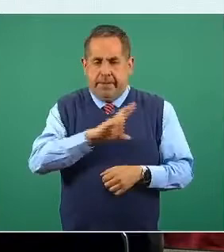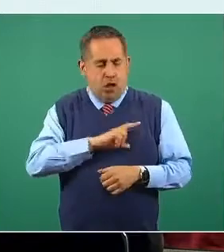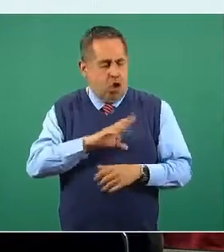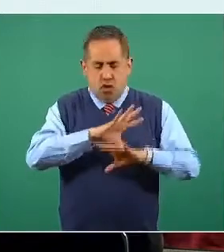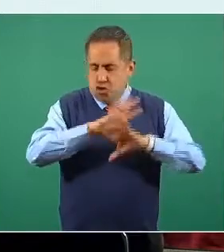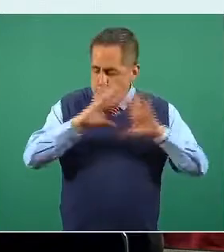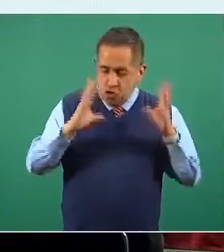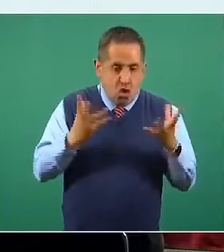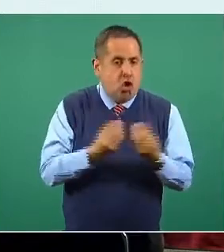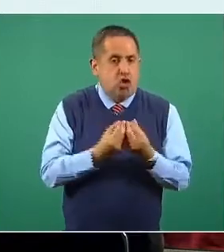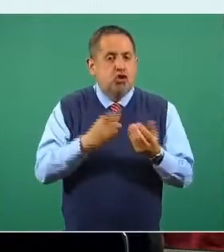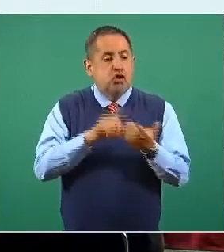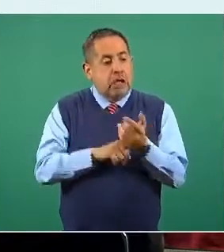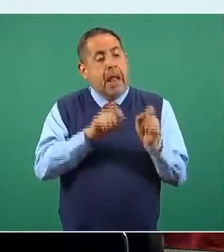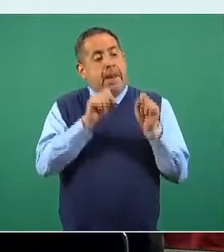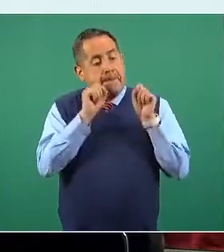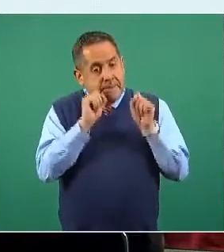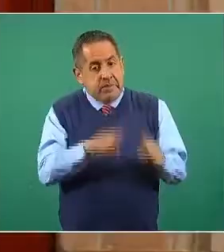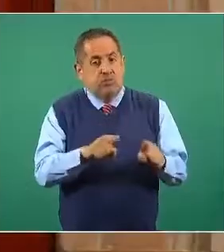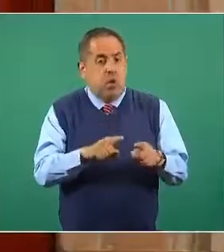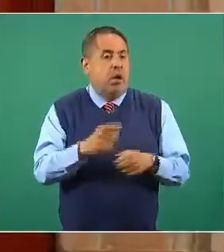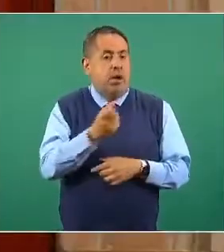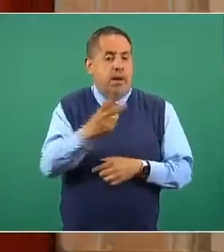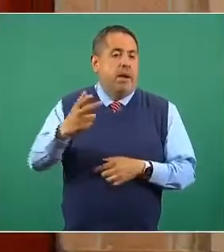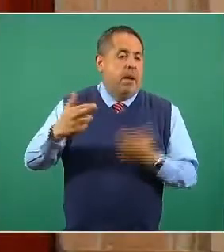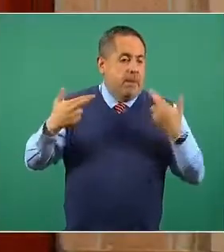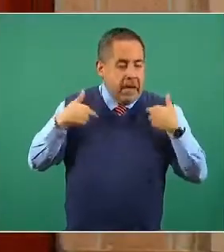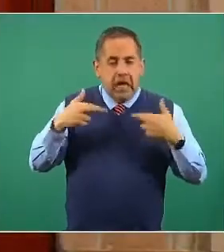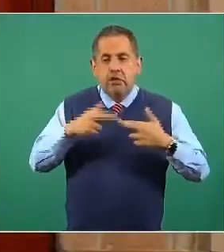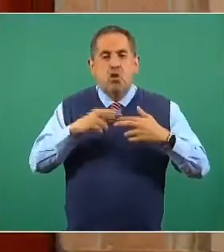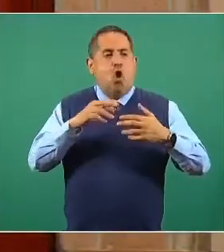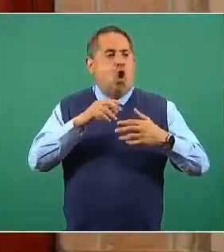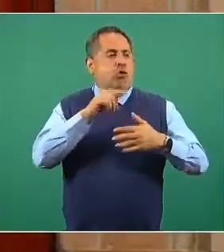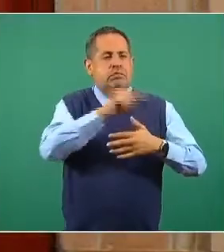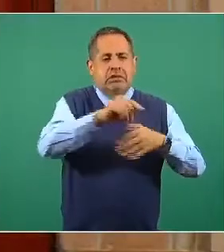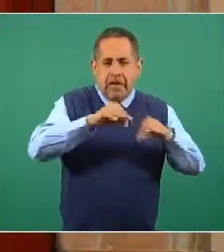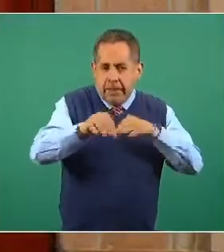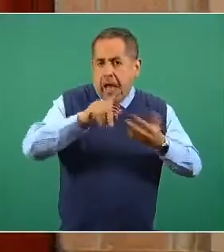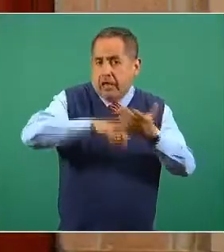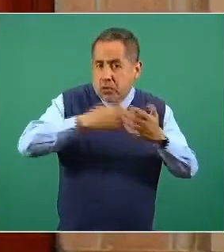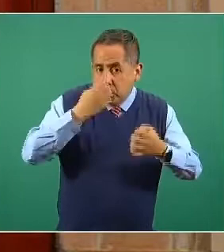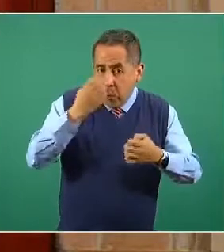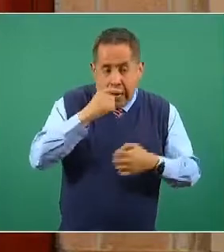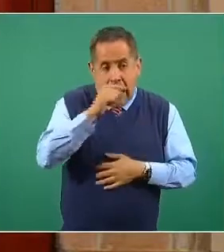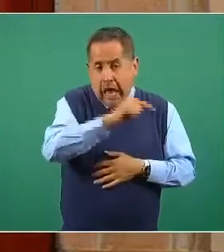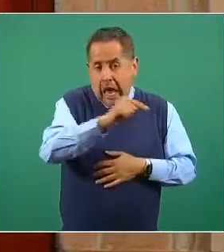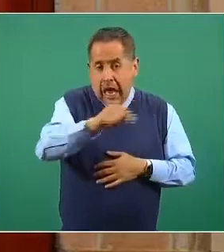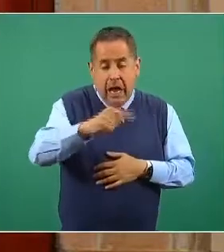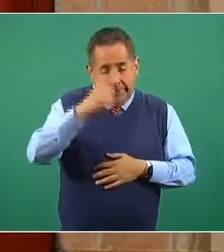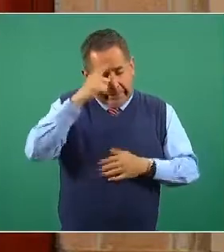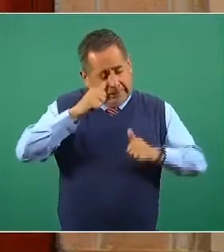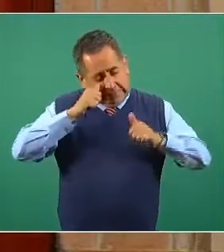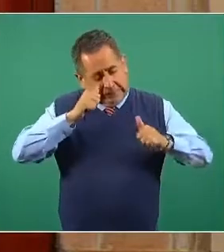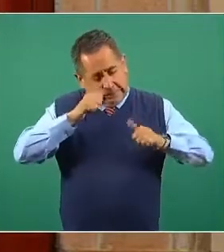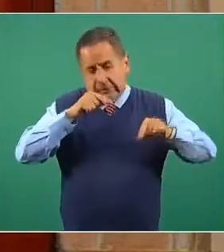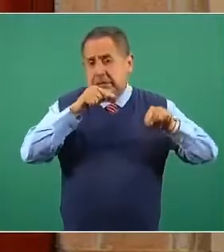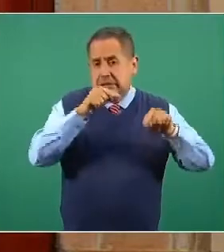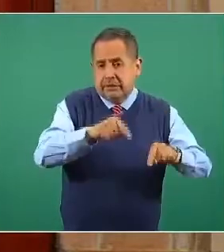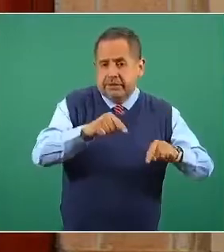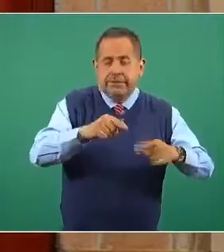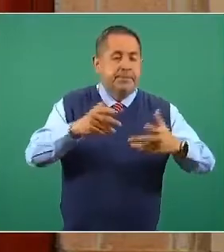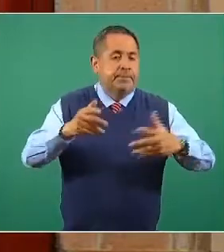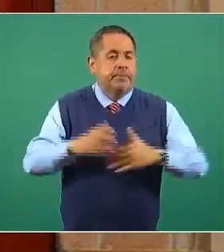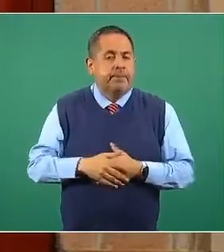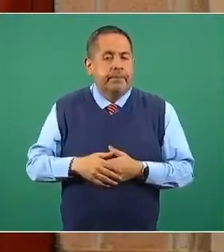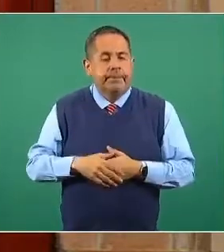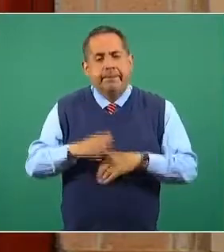decir, todas aquellas personas, maestros y también personal que labora en escuelas que se dedican a esta actividad.